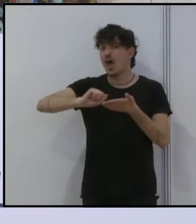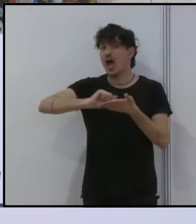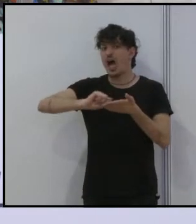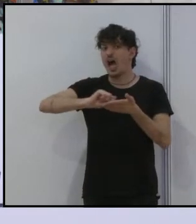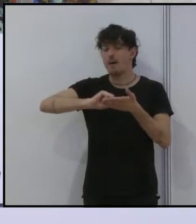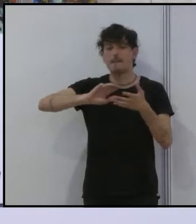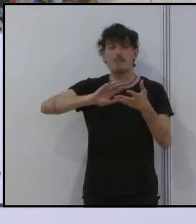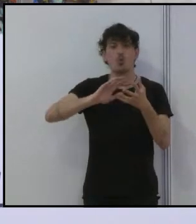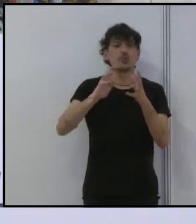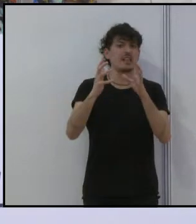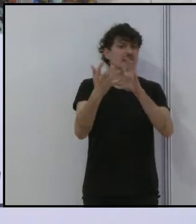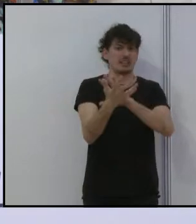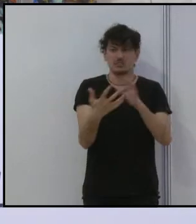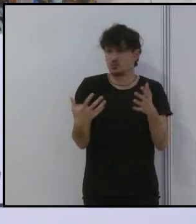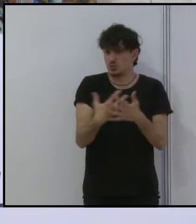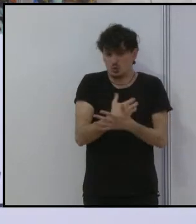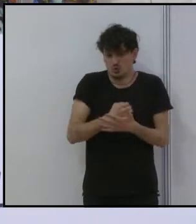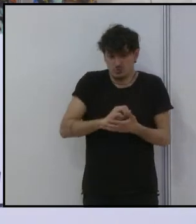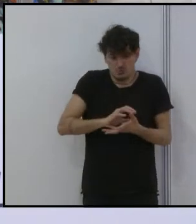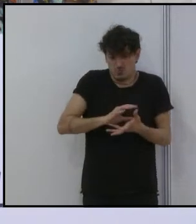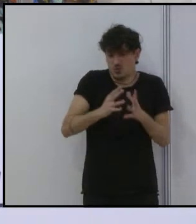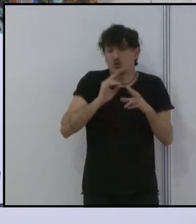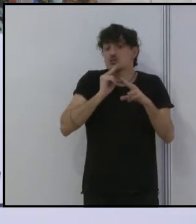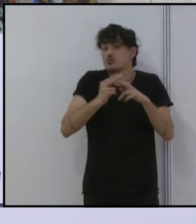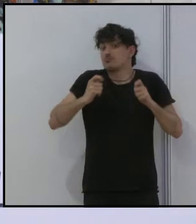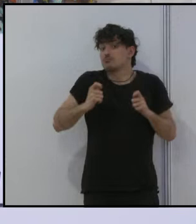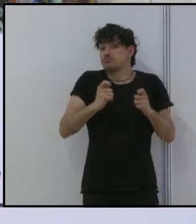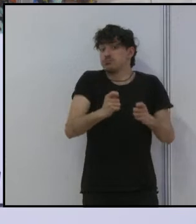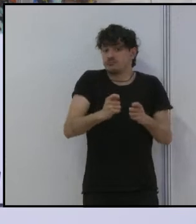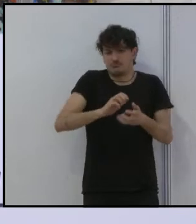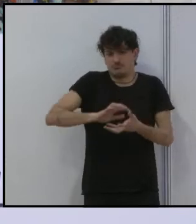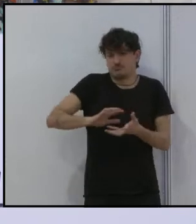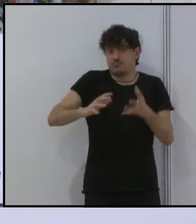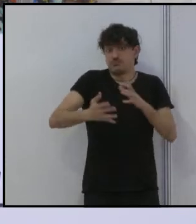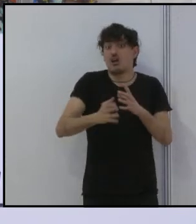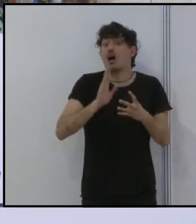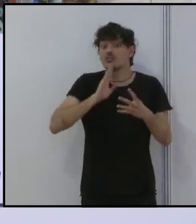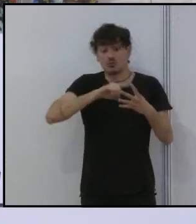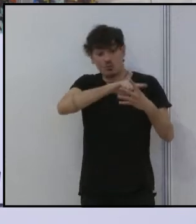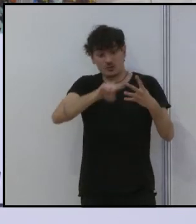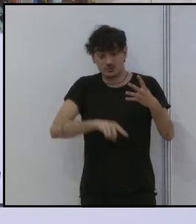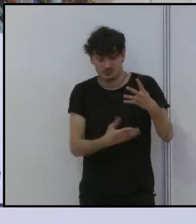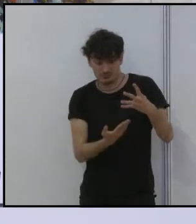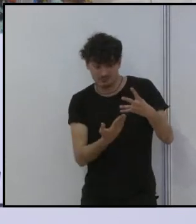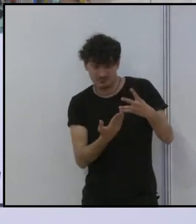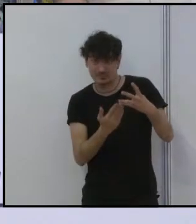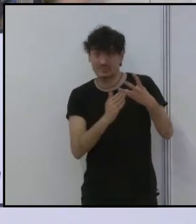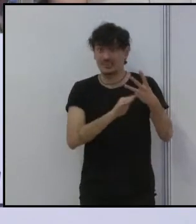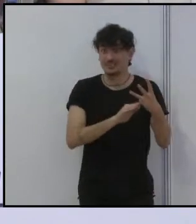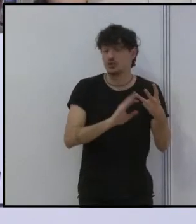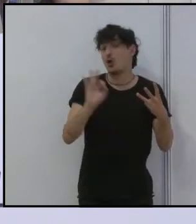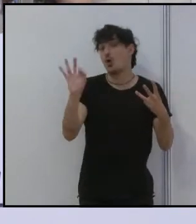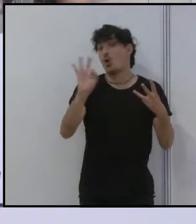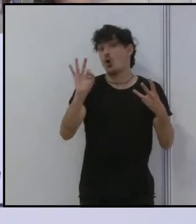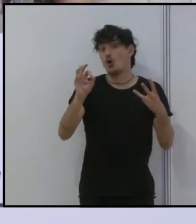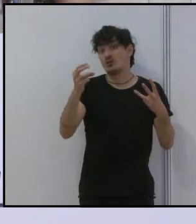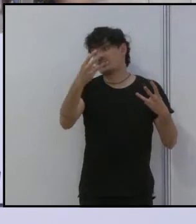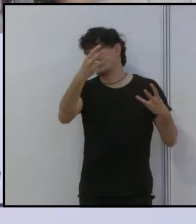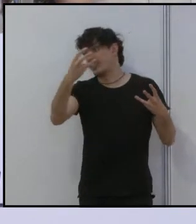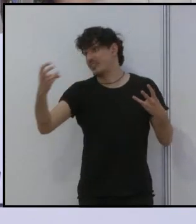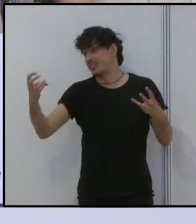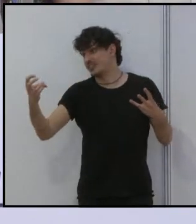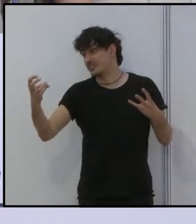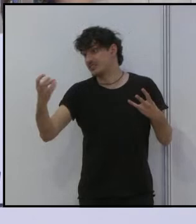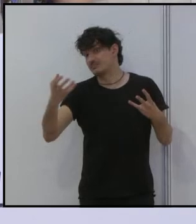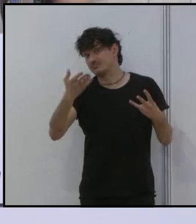ha mutado desde el momento en que le pusimos el título. Íbamos a ser cuatro, ahora somos tres o 300. Están las que están y las que no